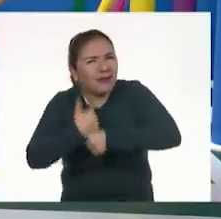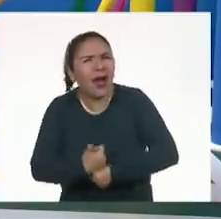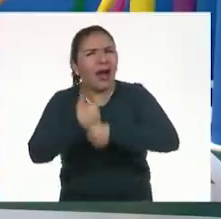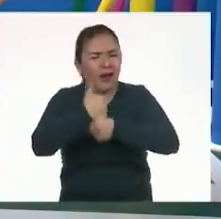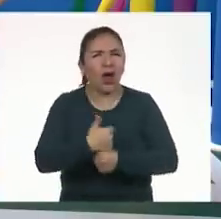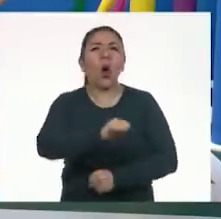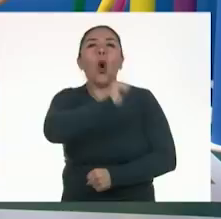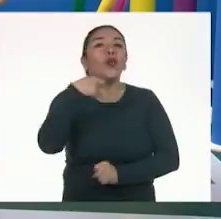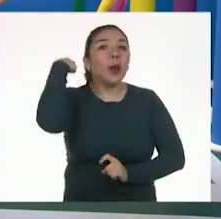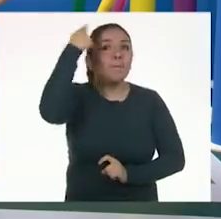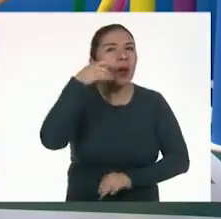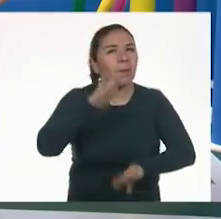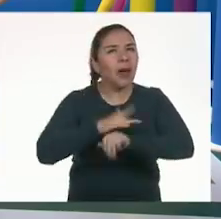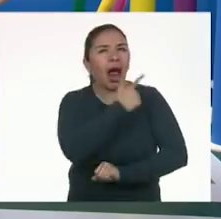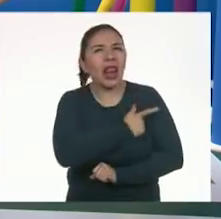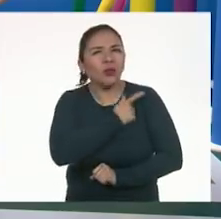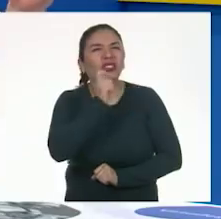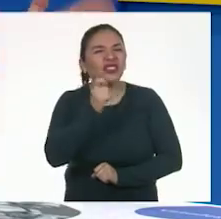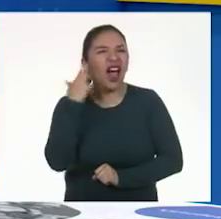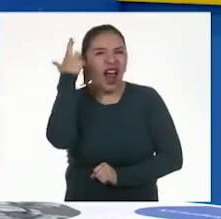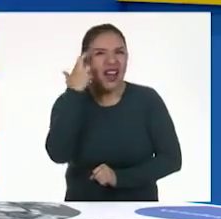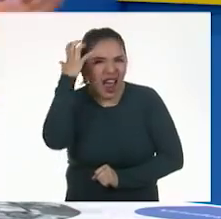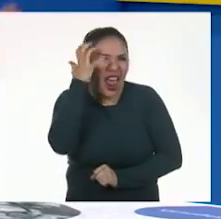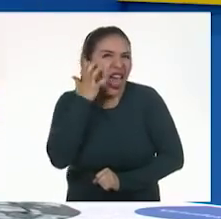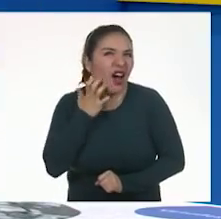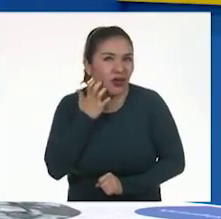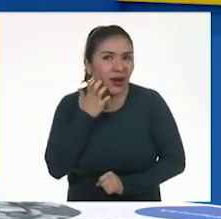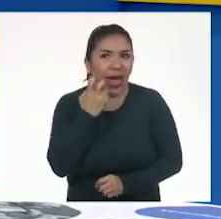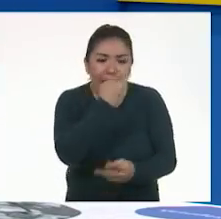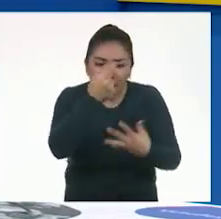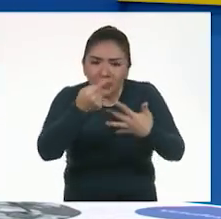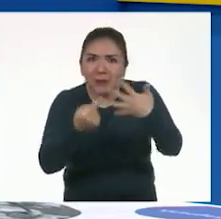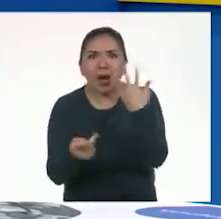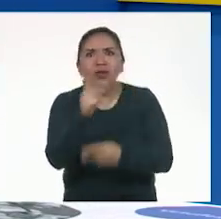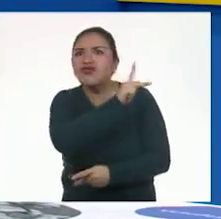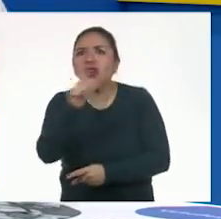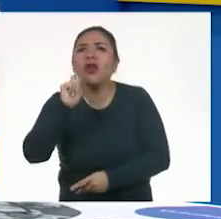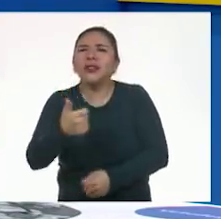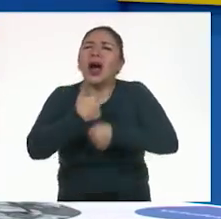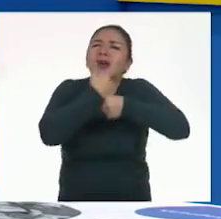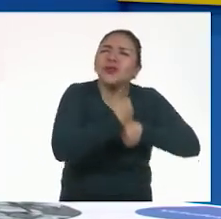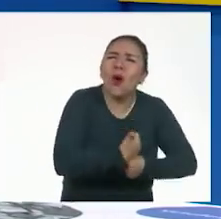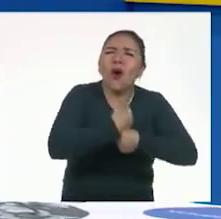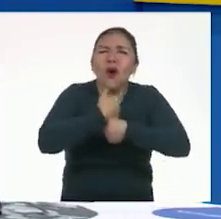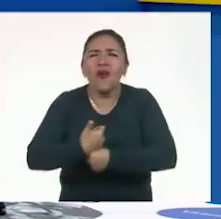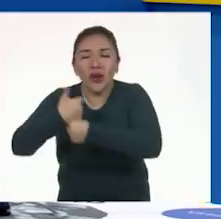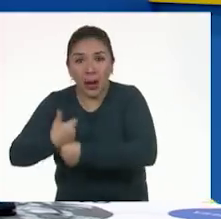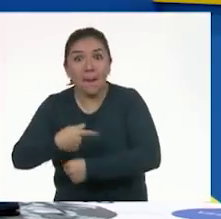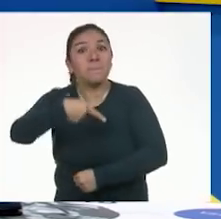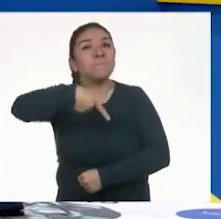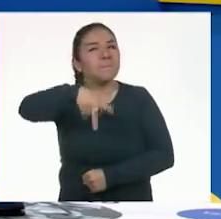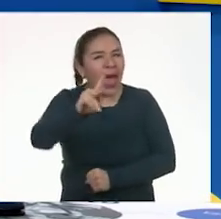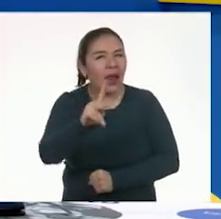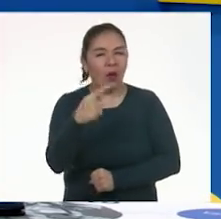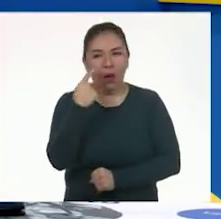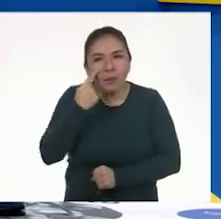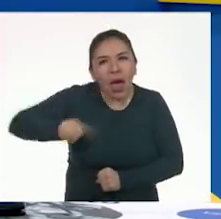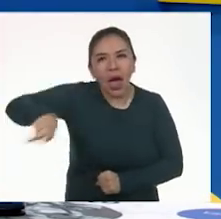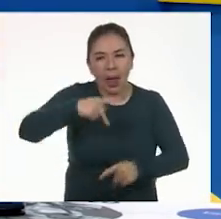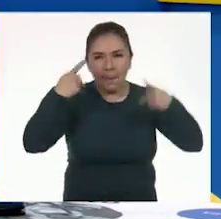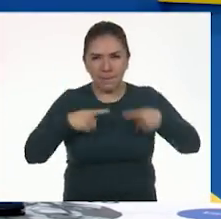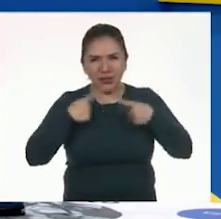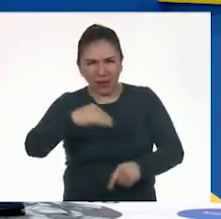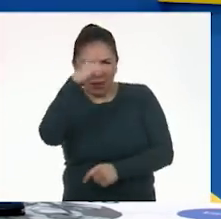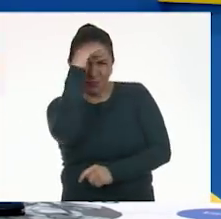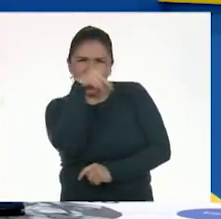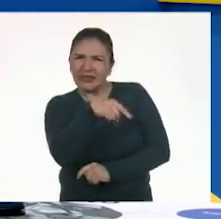son El Rey León. Todas son tragedias. Sin embargo, es muy probable que la gente piense que